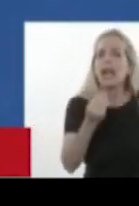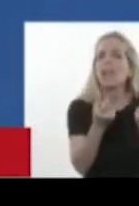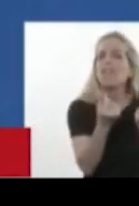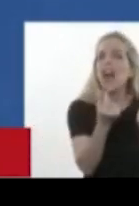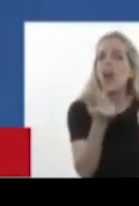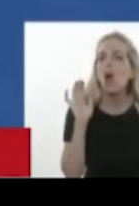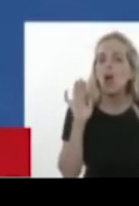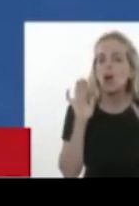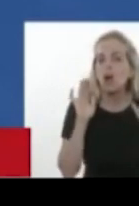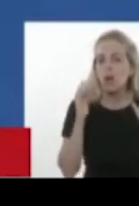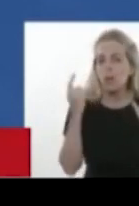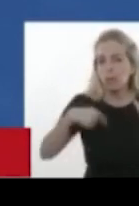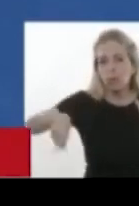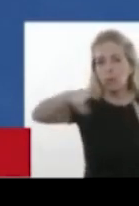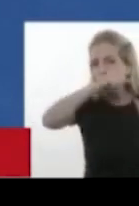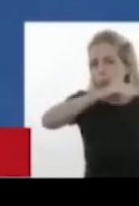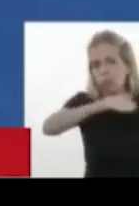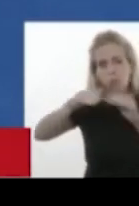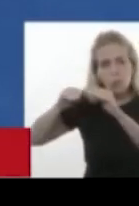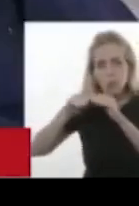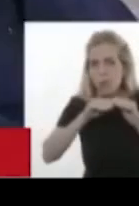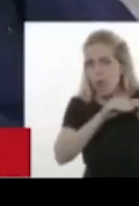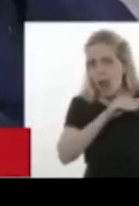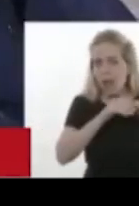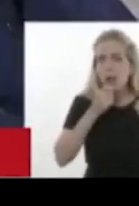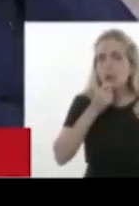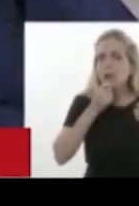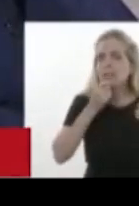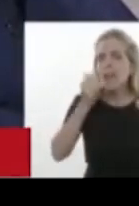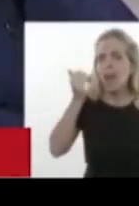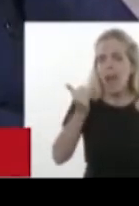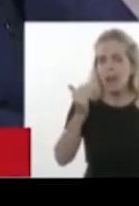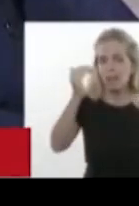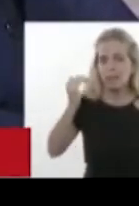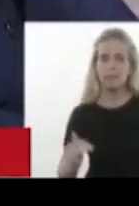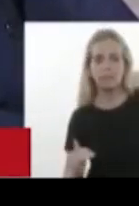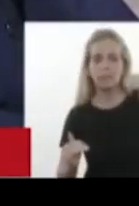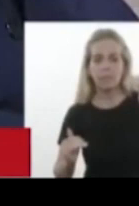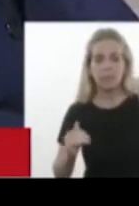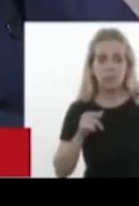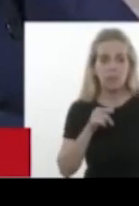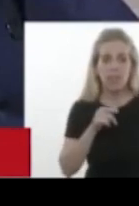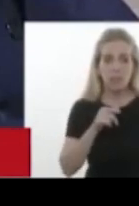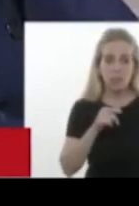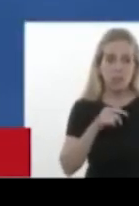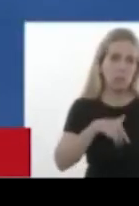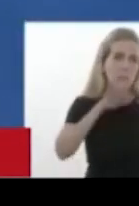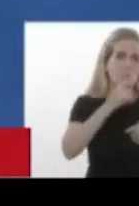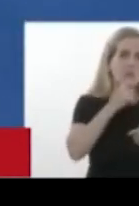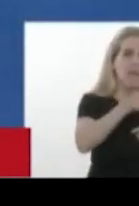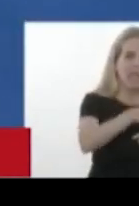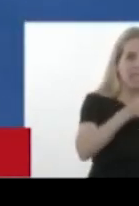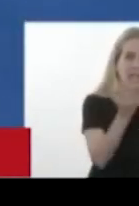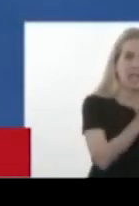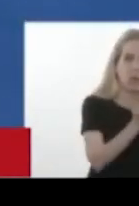de un mismo punto de partida. Porque si no, algunos tienen más ventajas que otros. Y por lo tanto, el